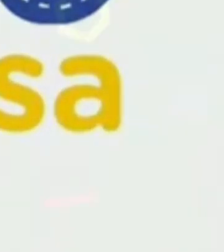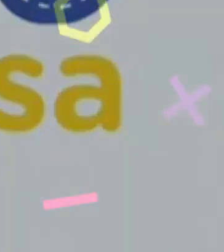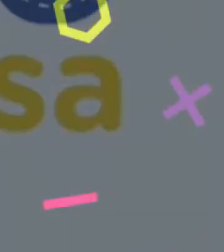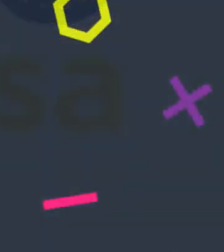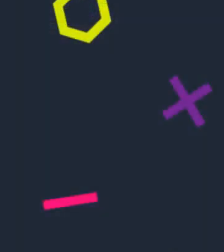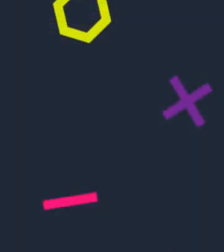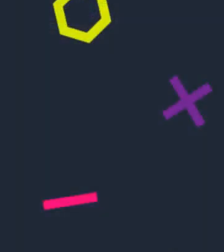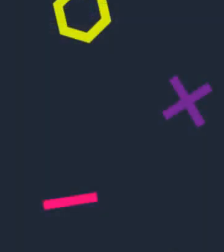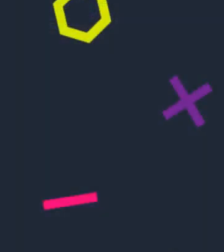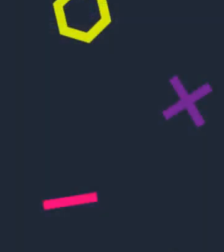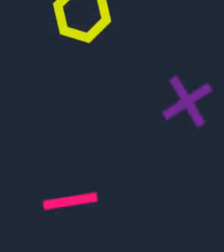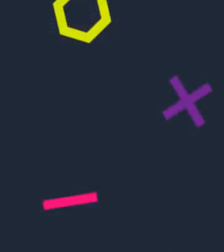¡Gracias!